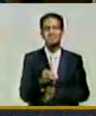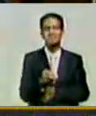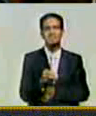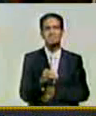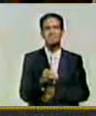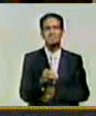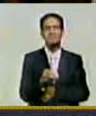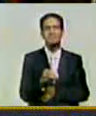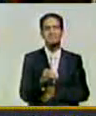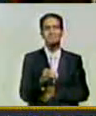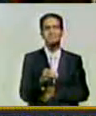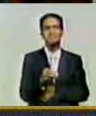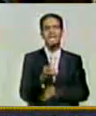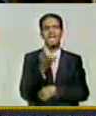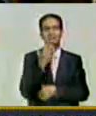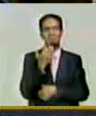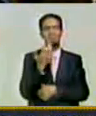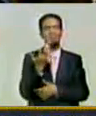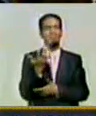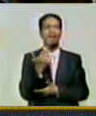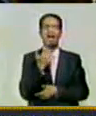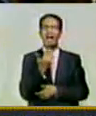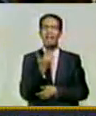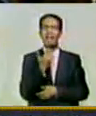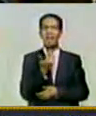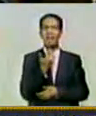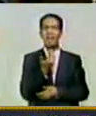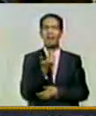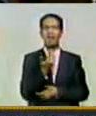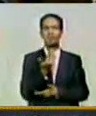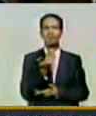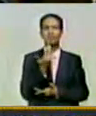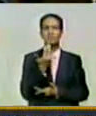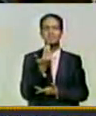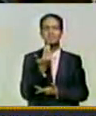elementos que impliquen un debate